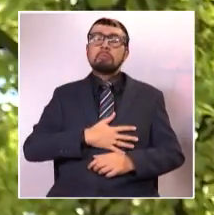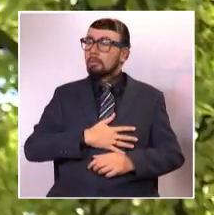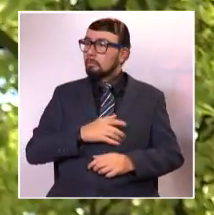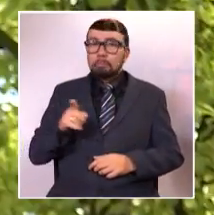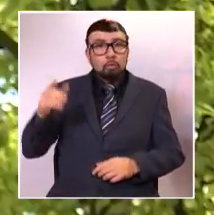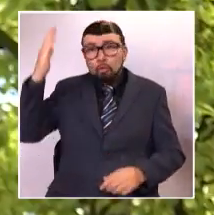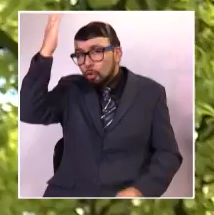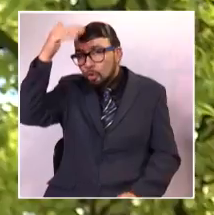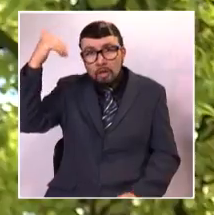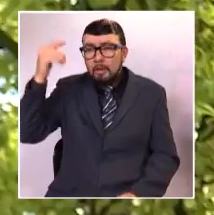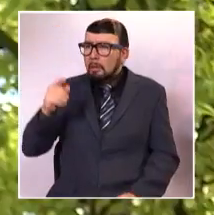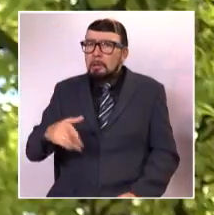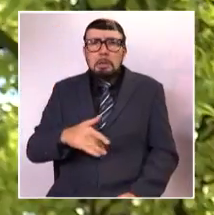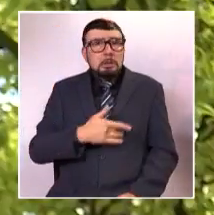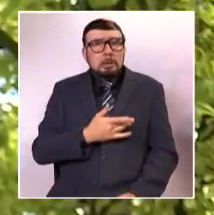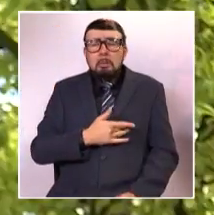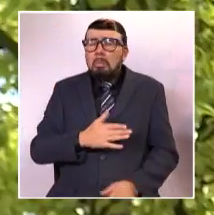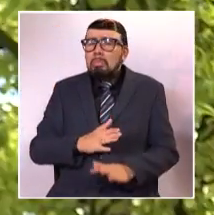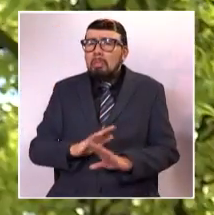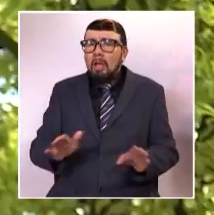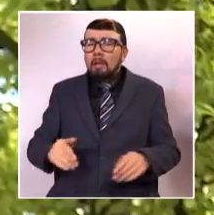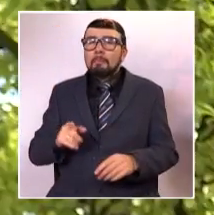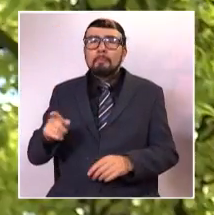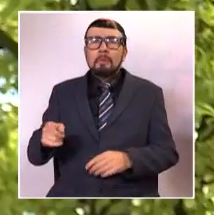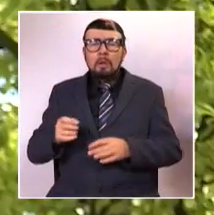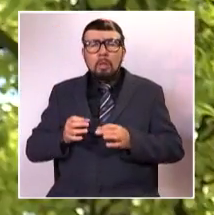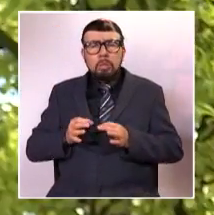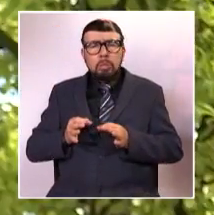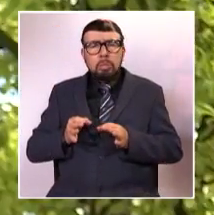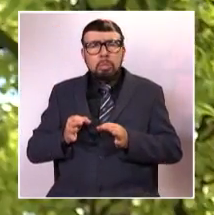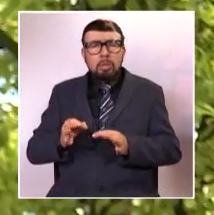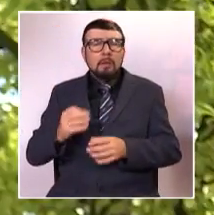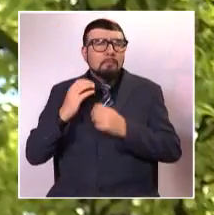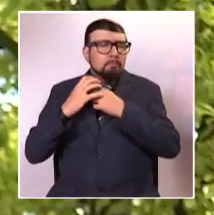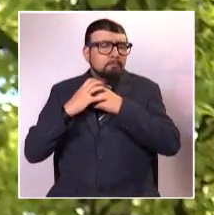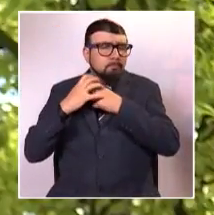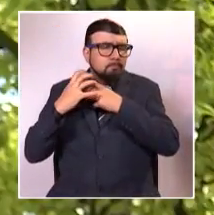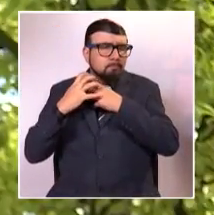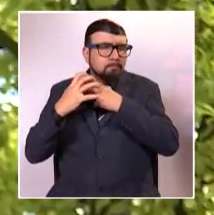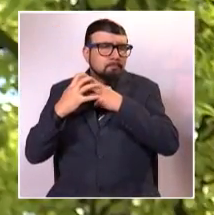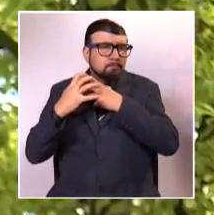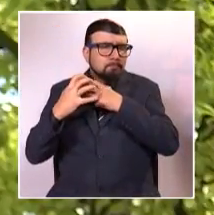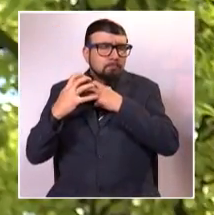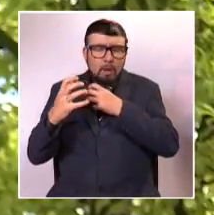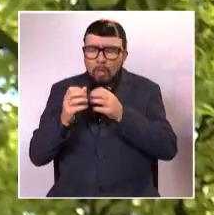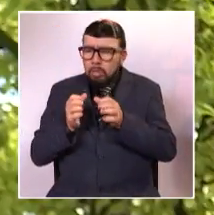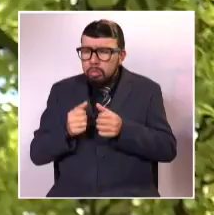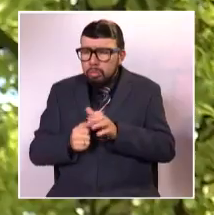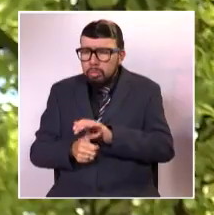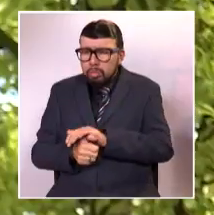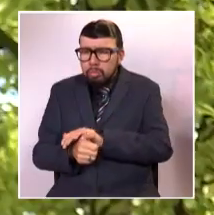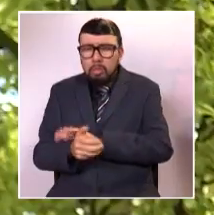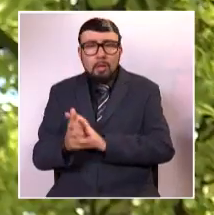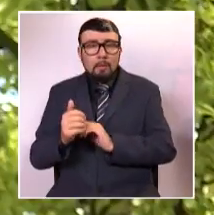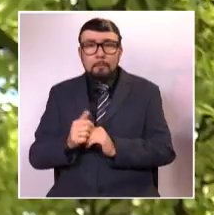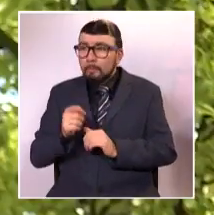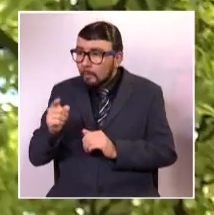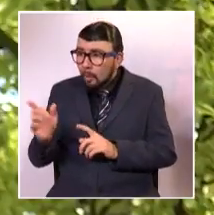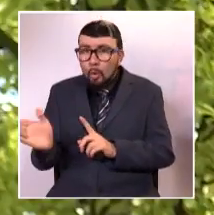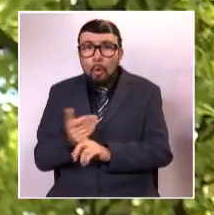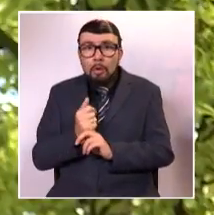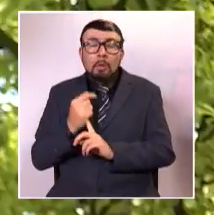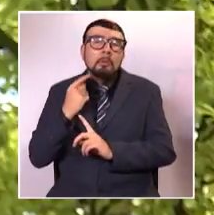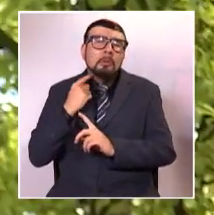es asintomático por mucho tiempo porque crece muy lentamente y inmediatamente nosotros encontramos esa